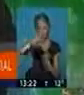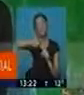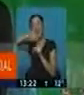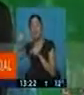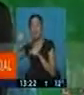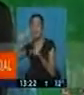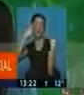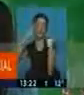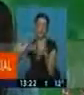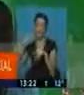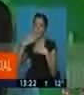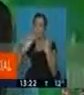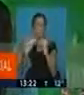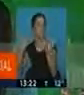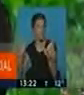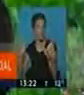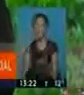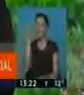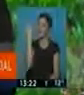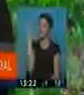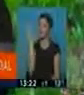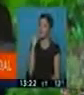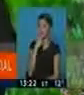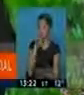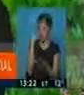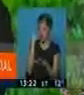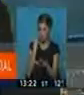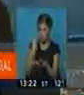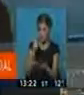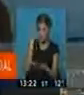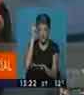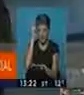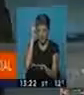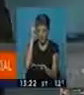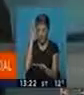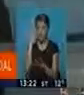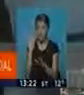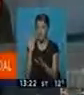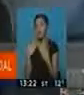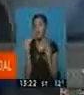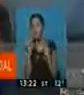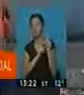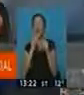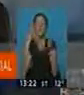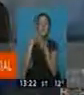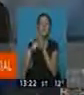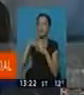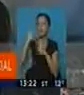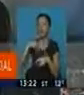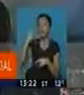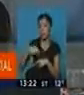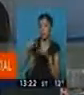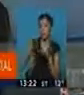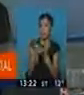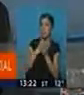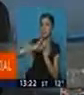más abierto, más aperturista. Estamos hablando recién de Perú con Pablo, que por ahí tiene sentido en países que son exportadores netos de recursos naturales y que no